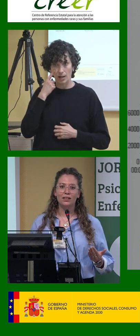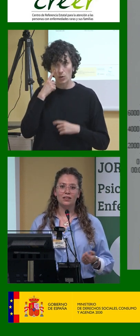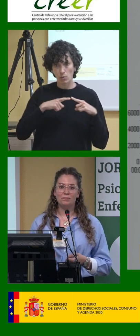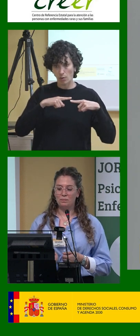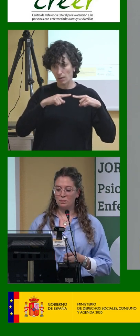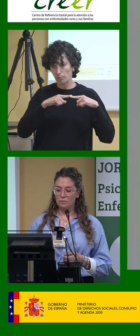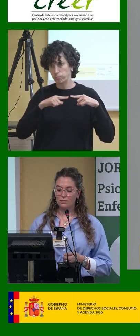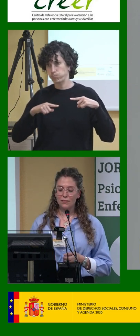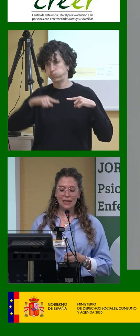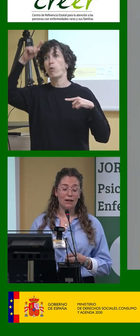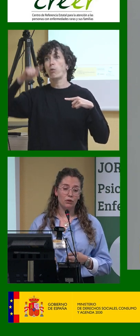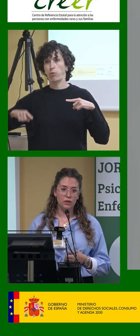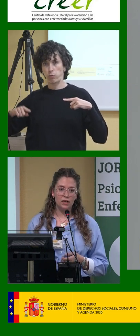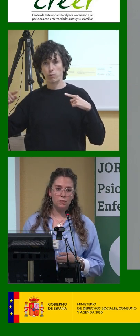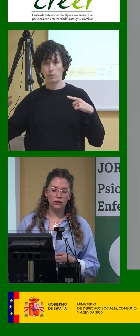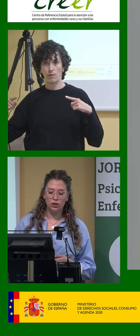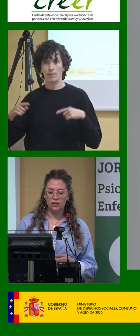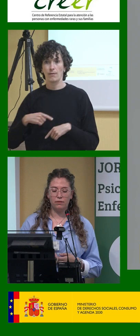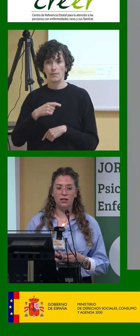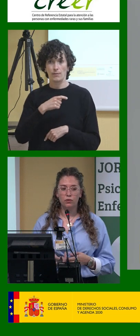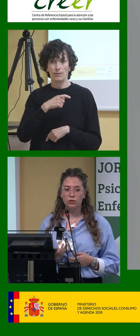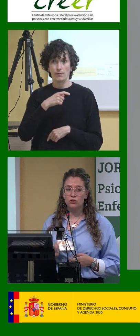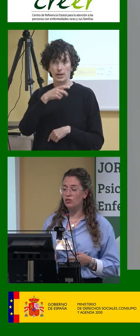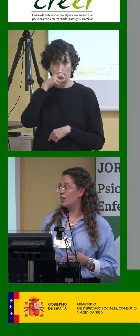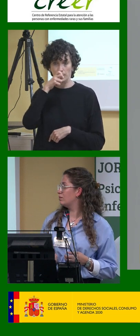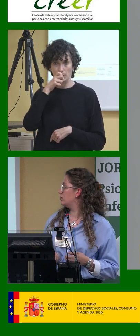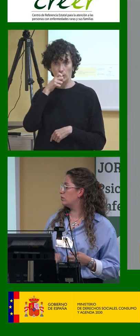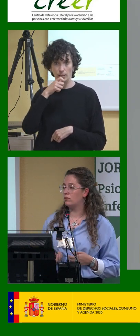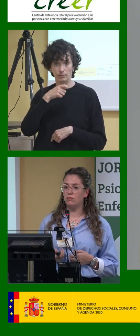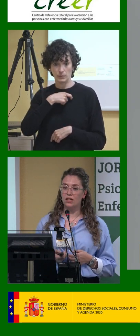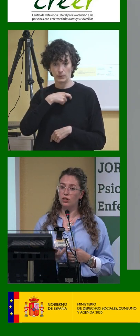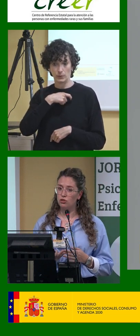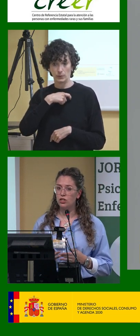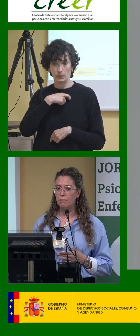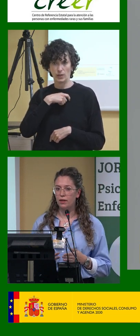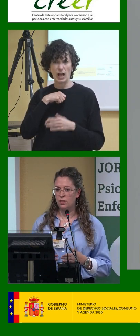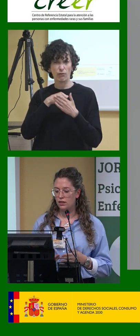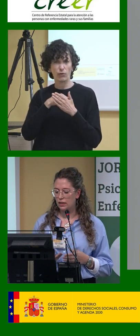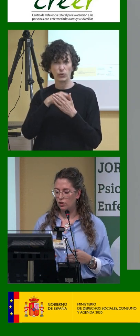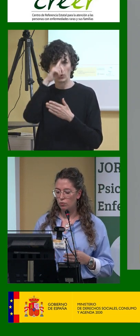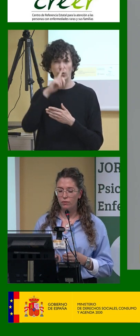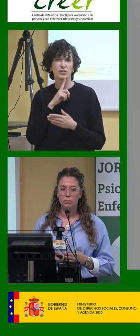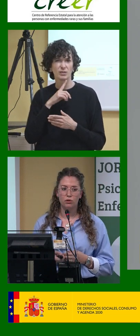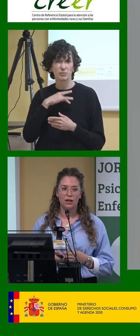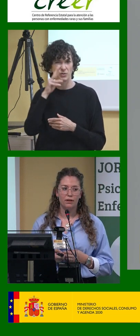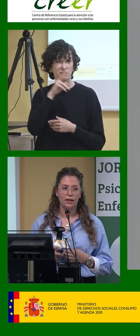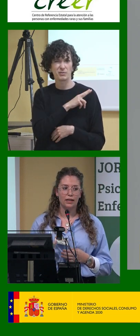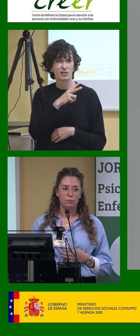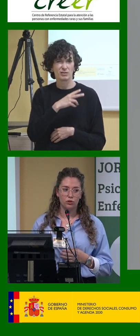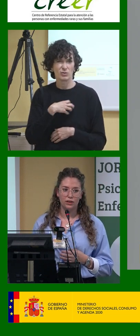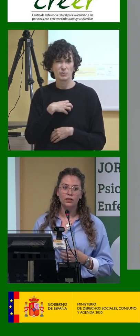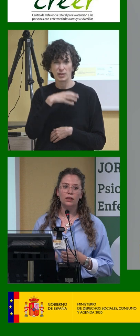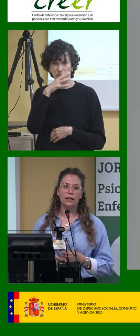arriba. La frecuencia respiratoria se ve en el fondo en rosa. Creo que no sois capaces de distinguirlo muy bien porque la